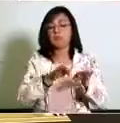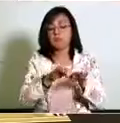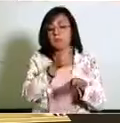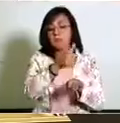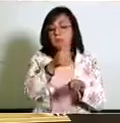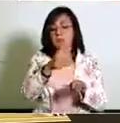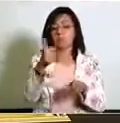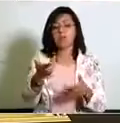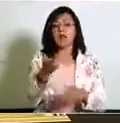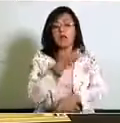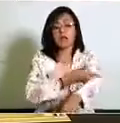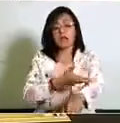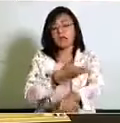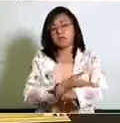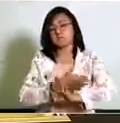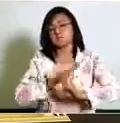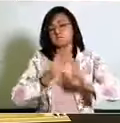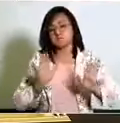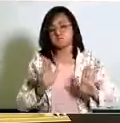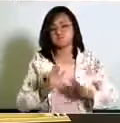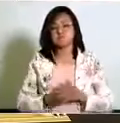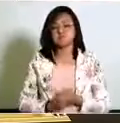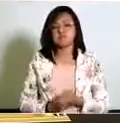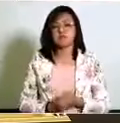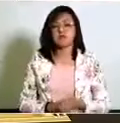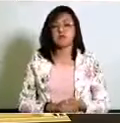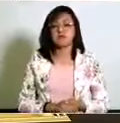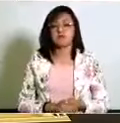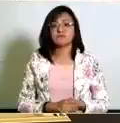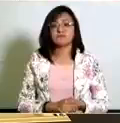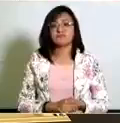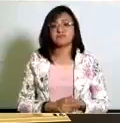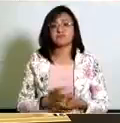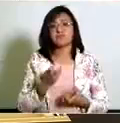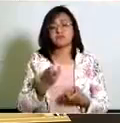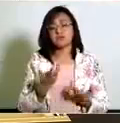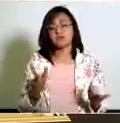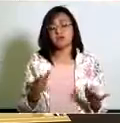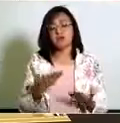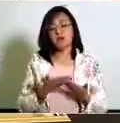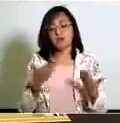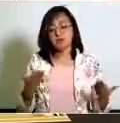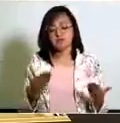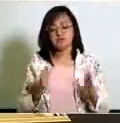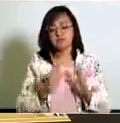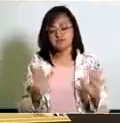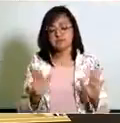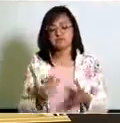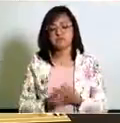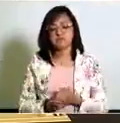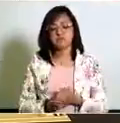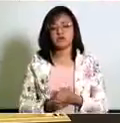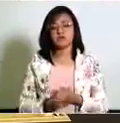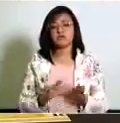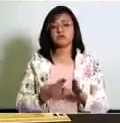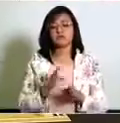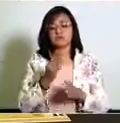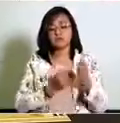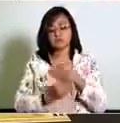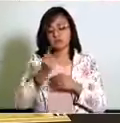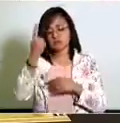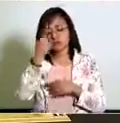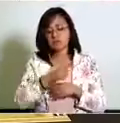resolvió Ese es algo que está Ya bajo los procedimientos